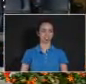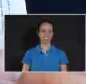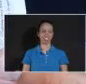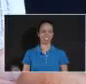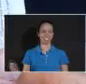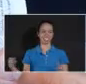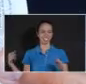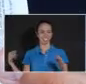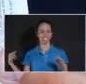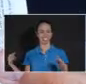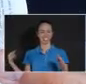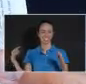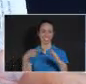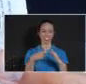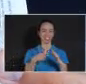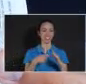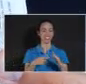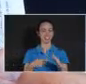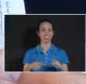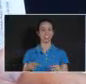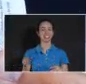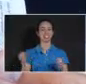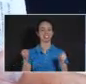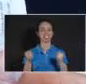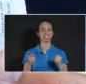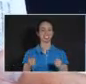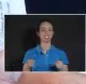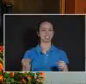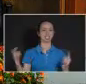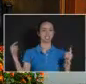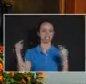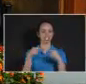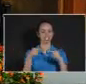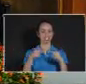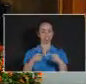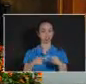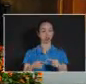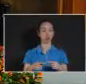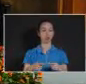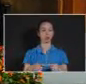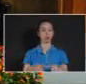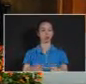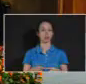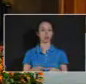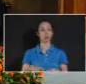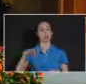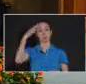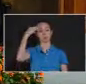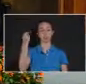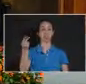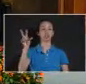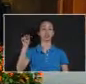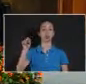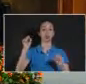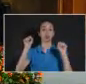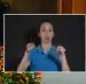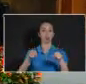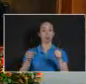regresar a Abner para poderlo matar a traición, porque ni siquiera lo pudo hacer valientemente.